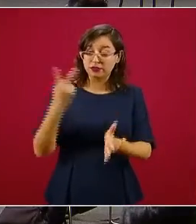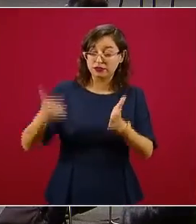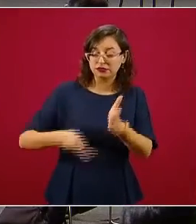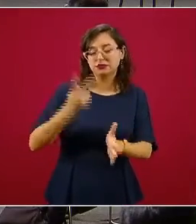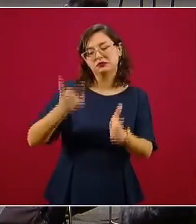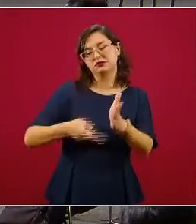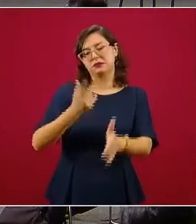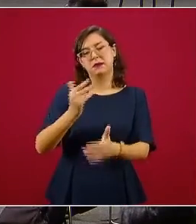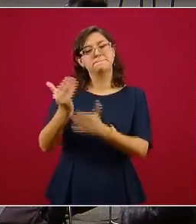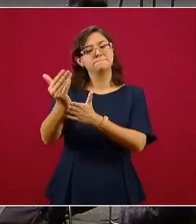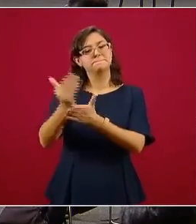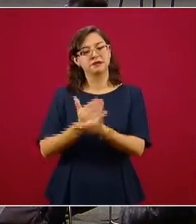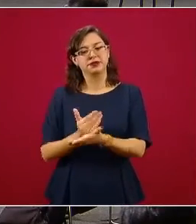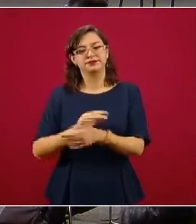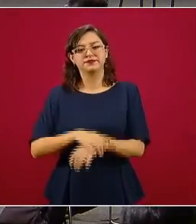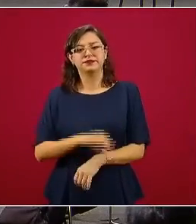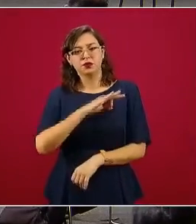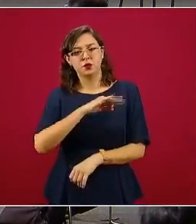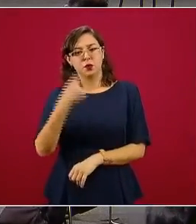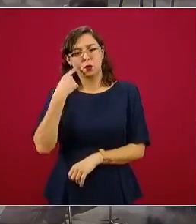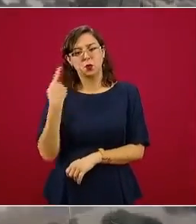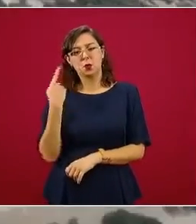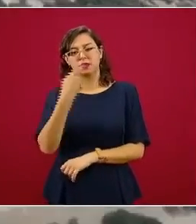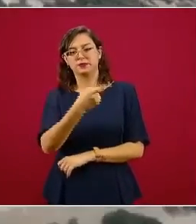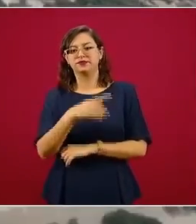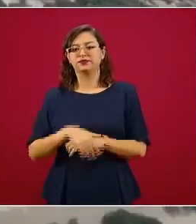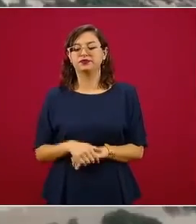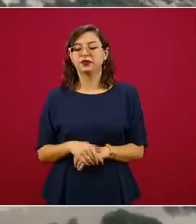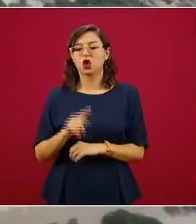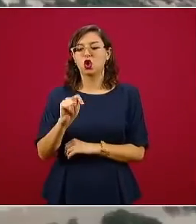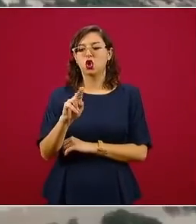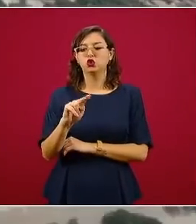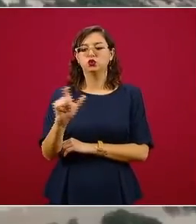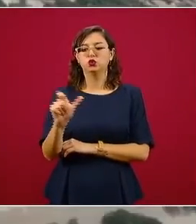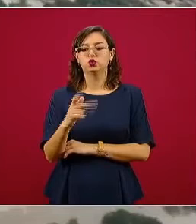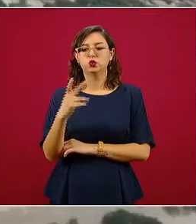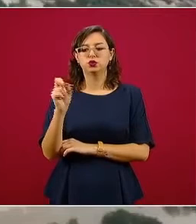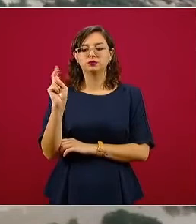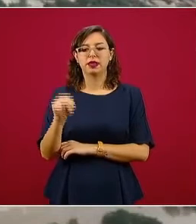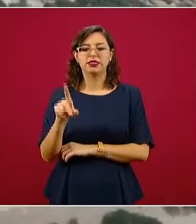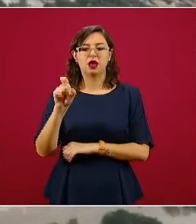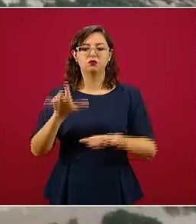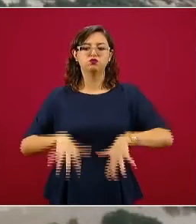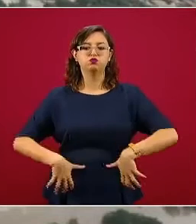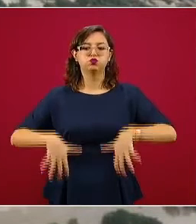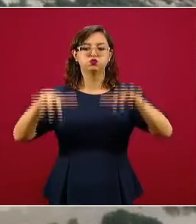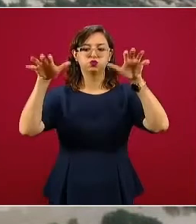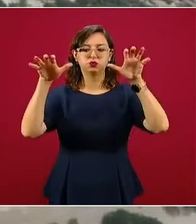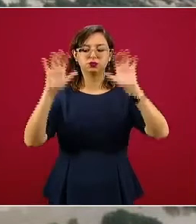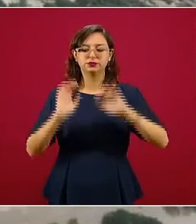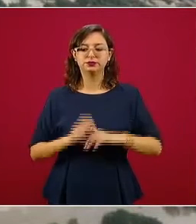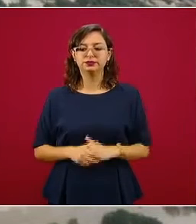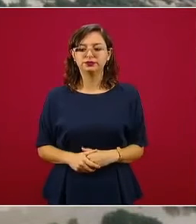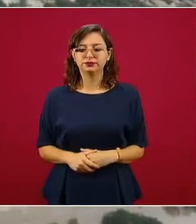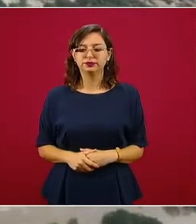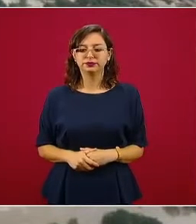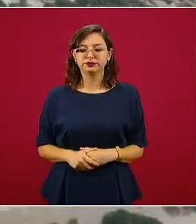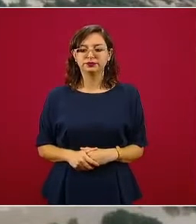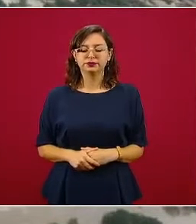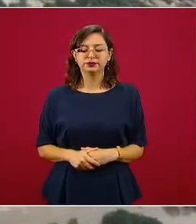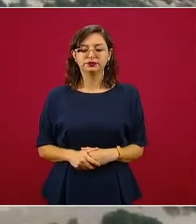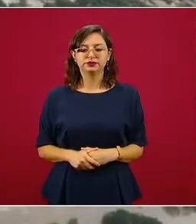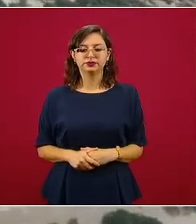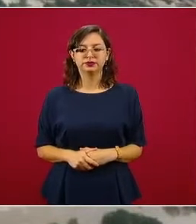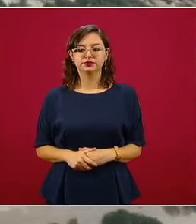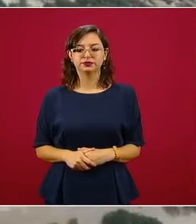ese es Tuxpan, la inundación en Tuxpan.